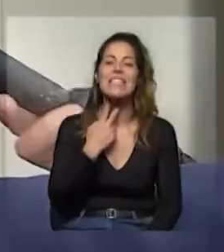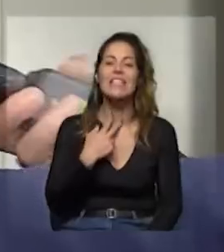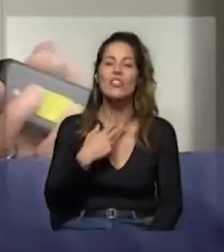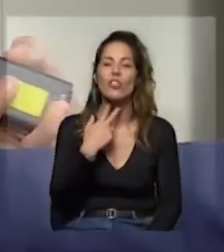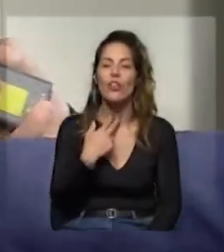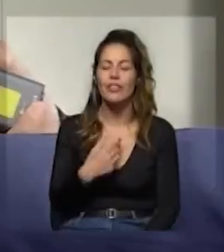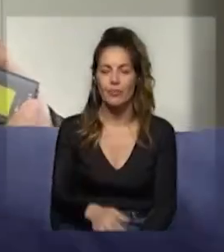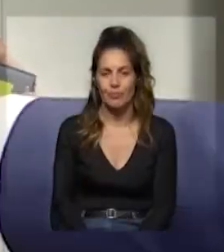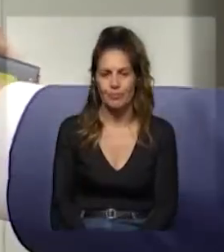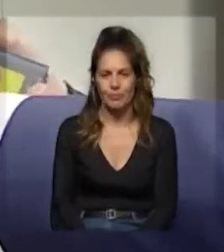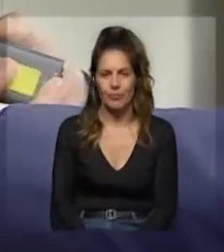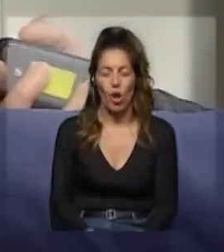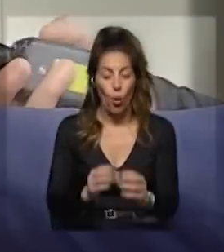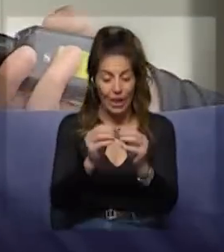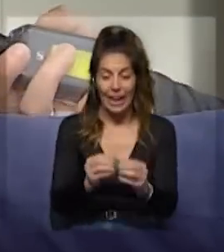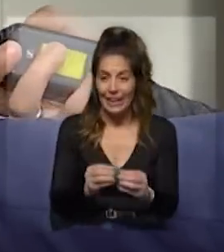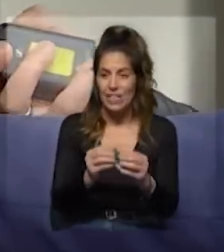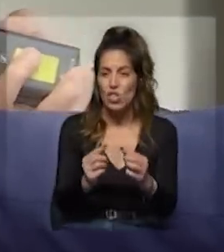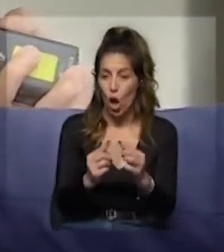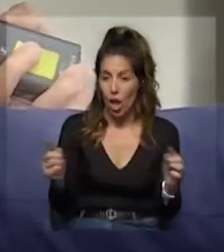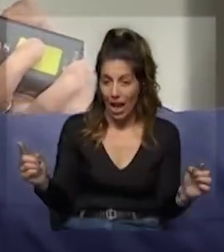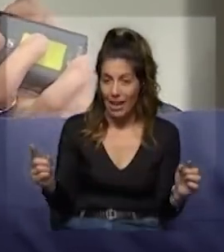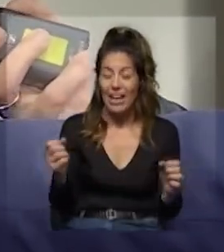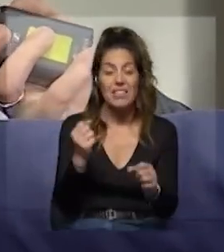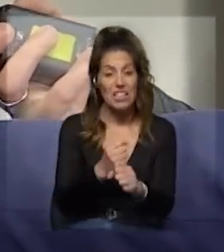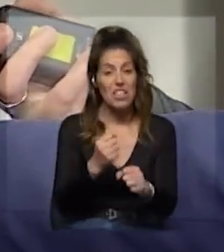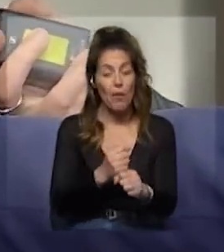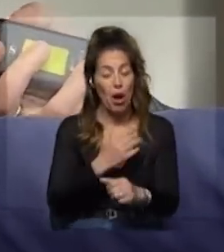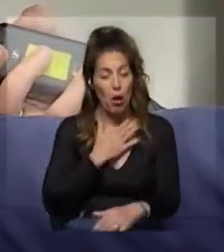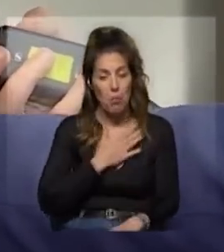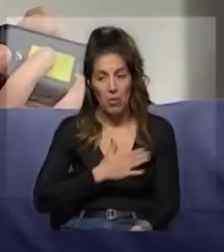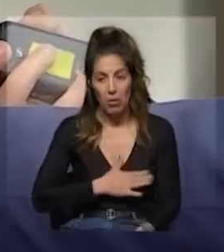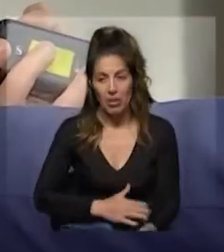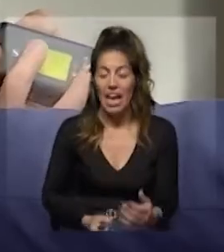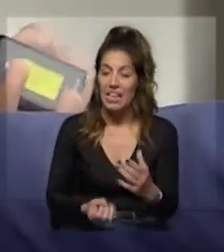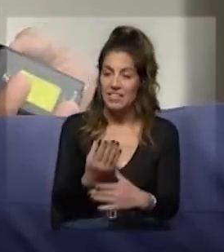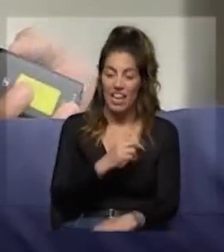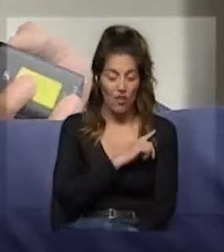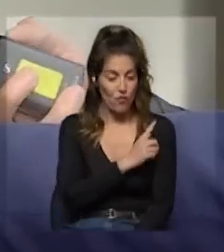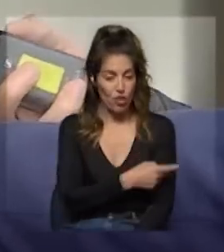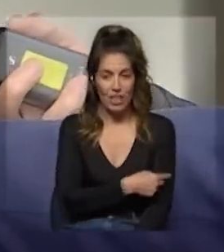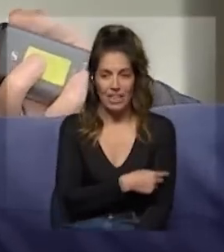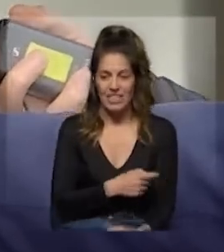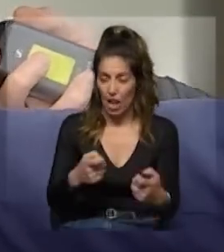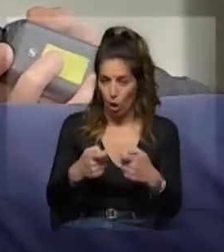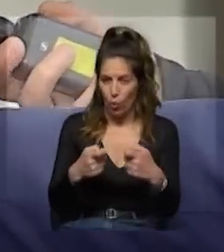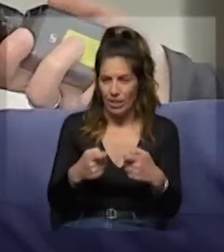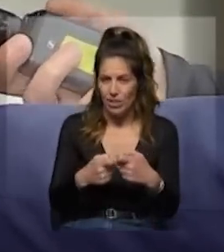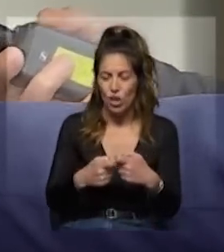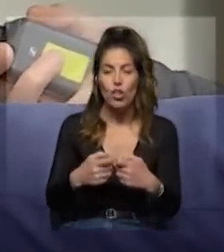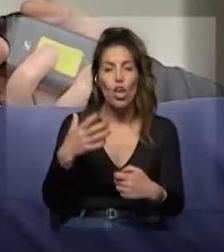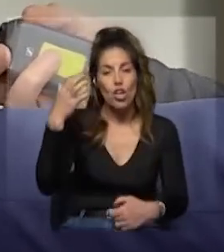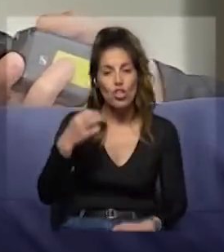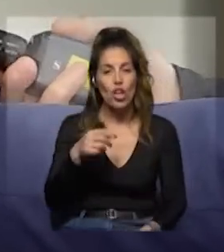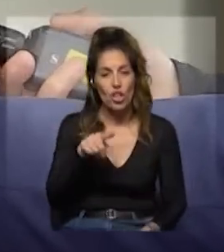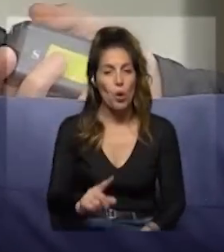adicciones una rendición larga que se trabajó en armonía que sale fortalecida la coalición yo creo que eso es